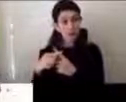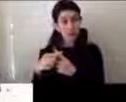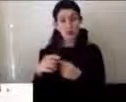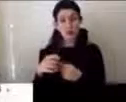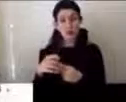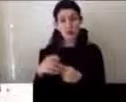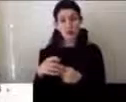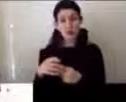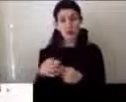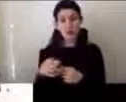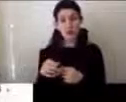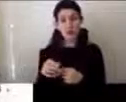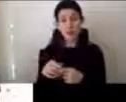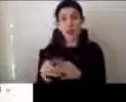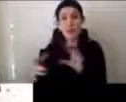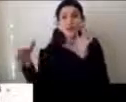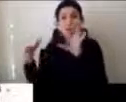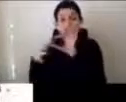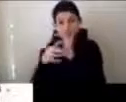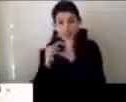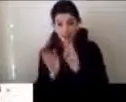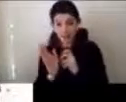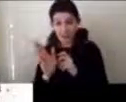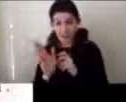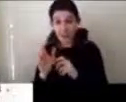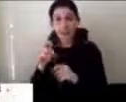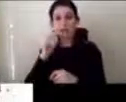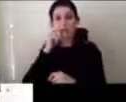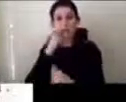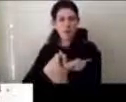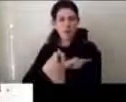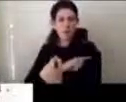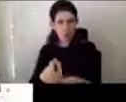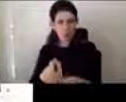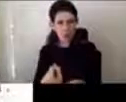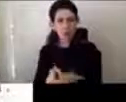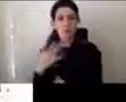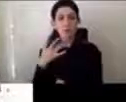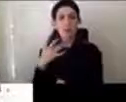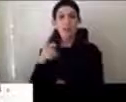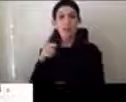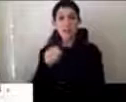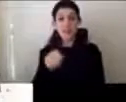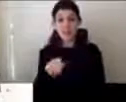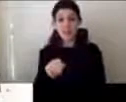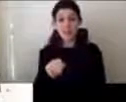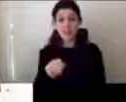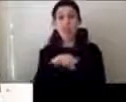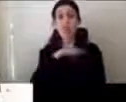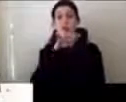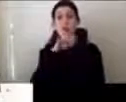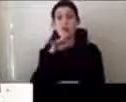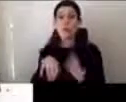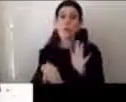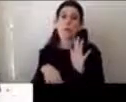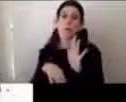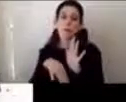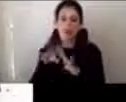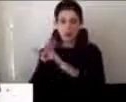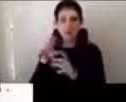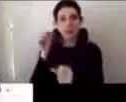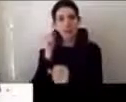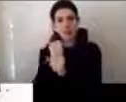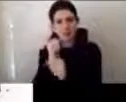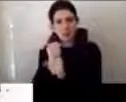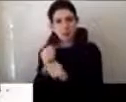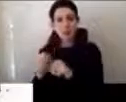son más potentes, porque son las que se han elaborado más, son sobre las cuales se ha trabajado